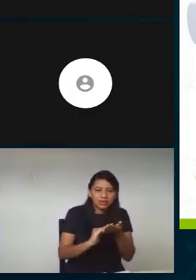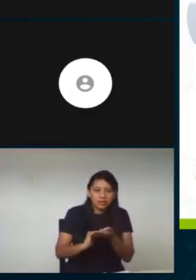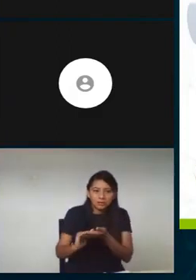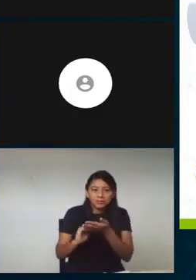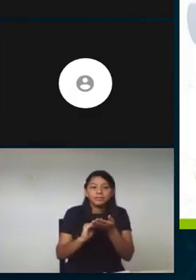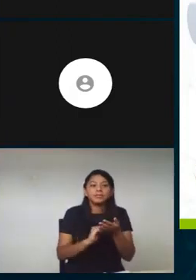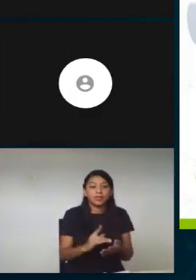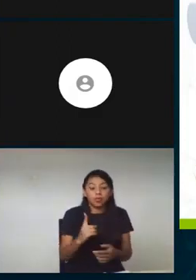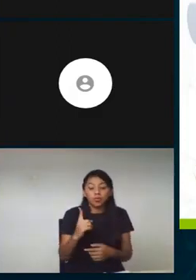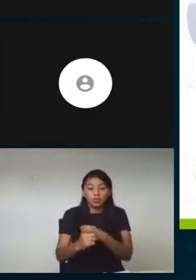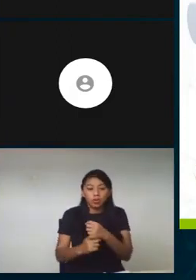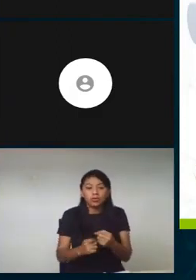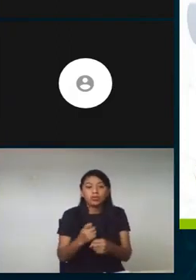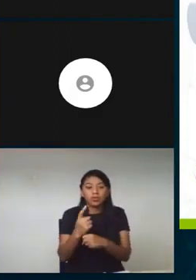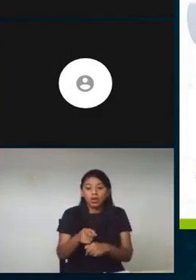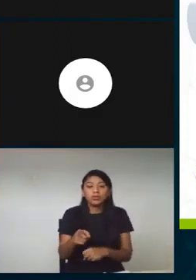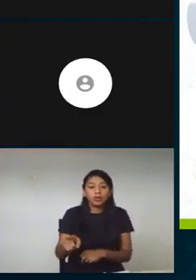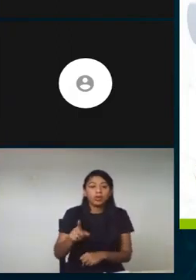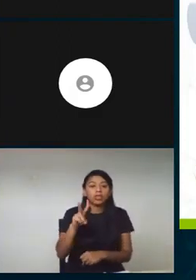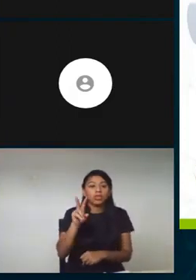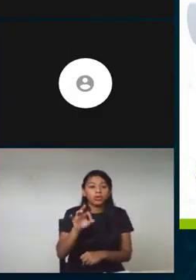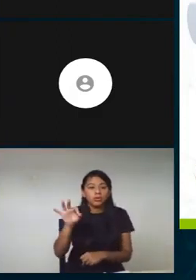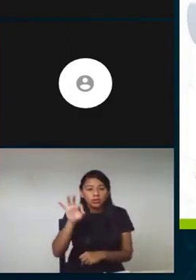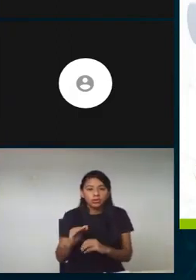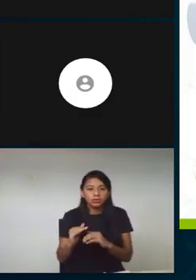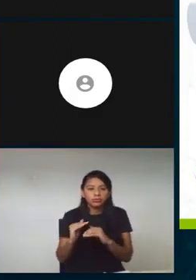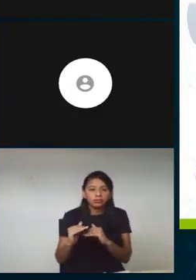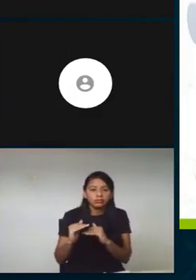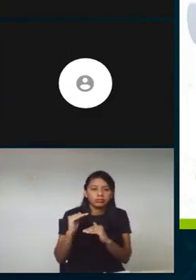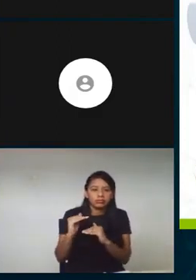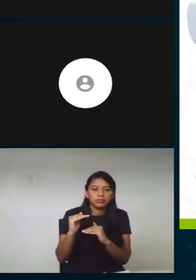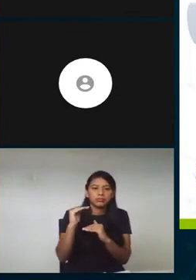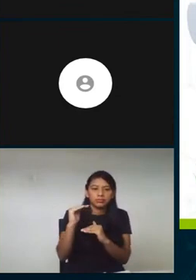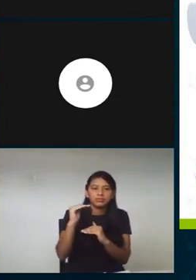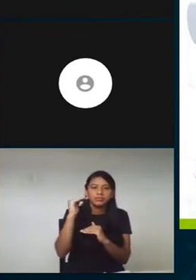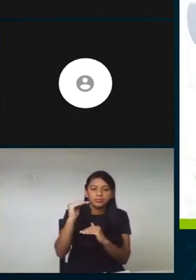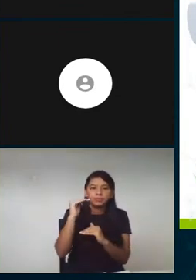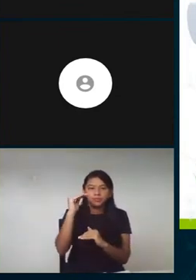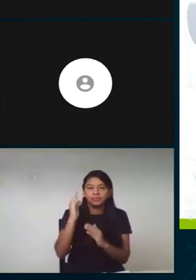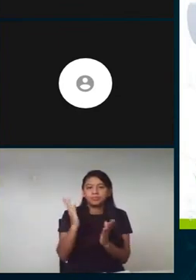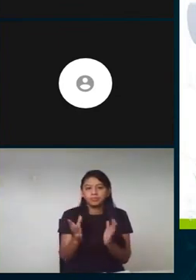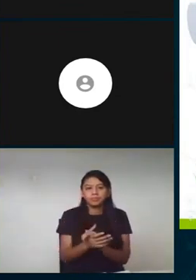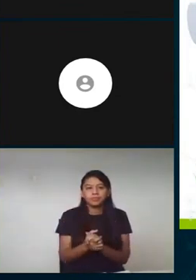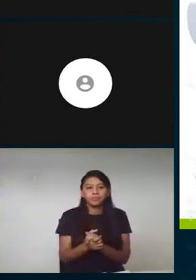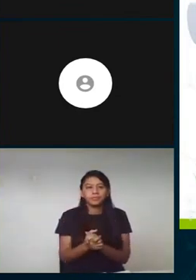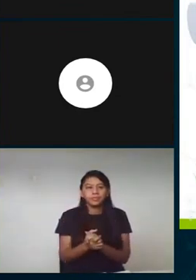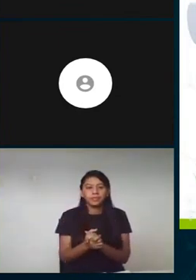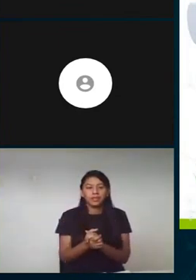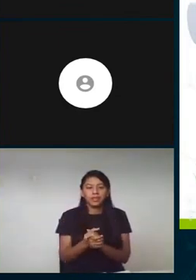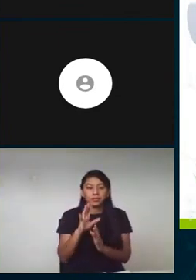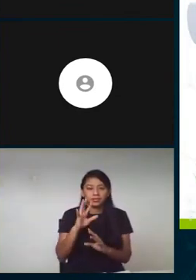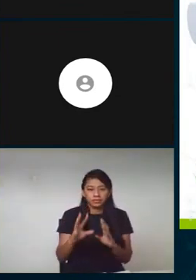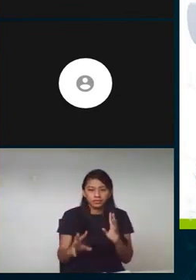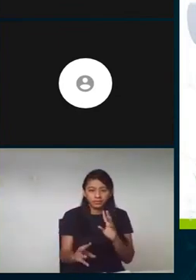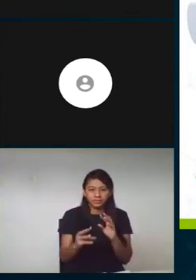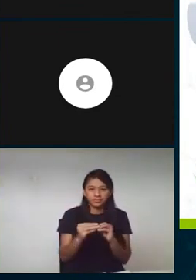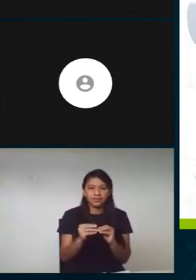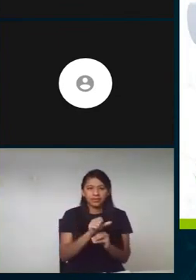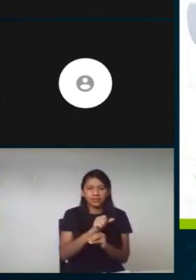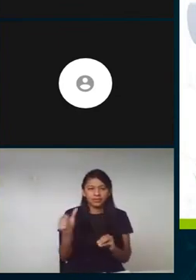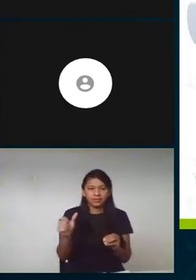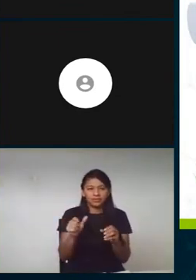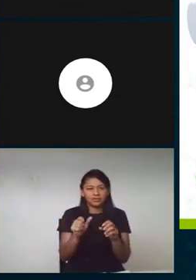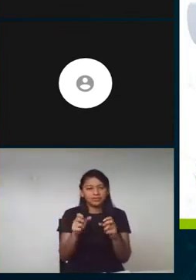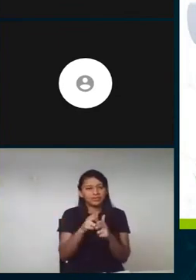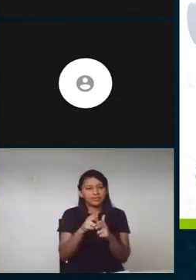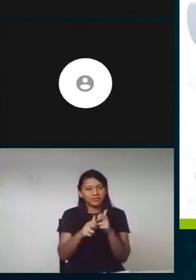basuras. Entonces, a cada vez se va a crecer más. Adicional, tenemos otra problemática con el tema de